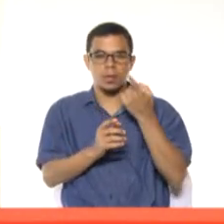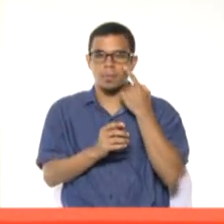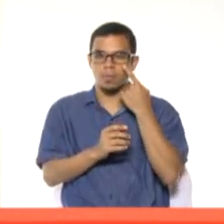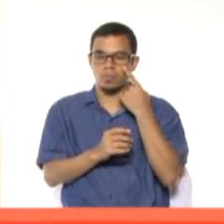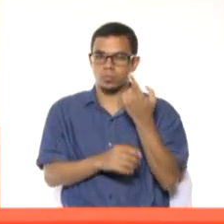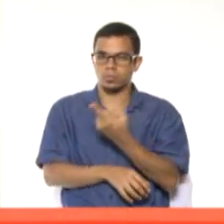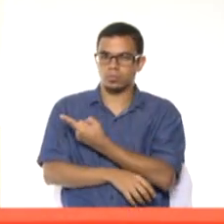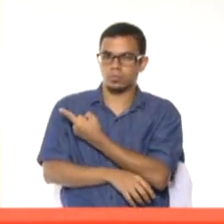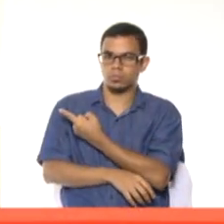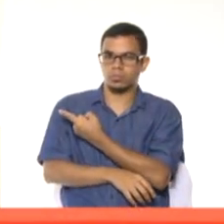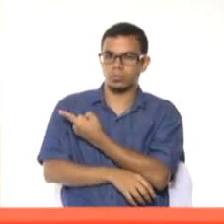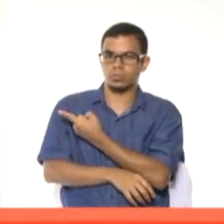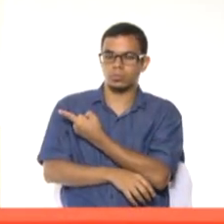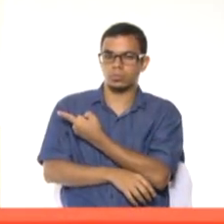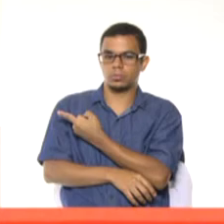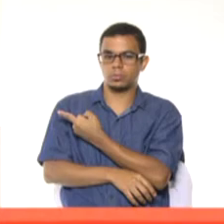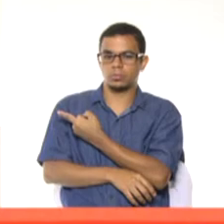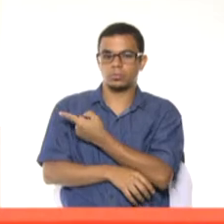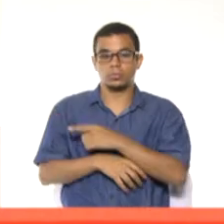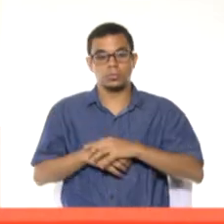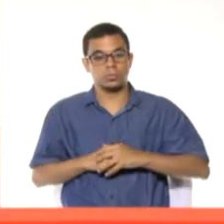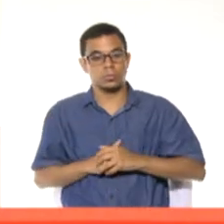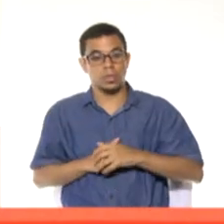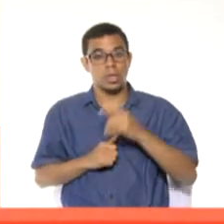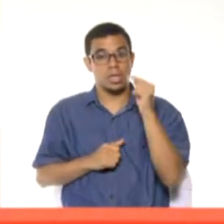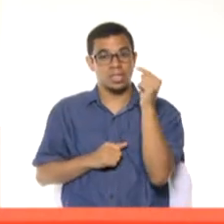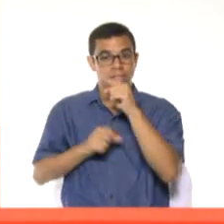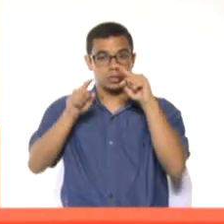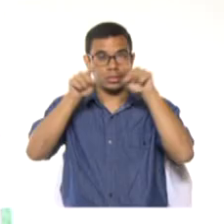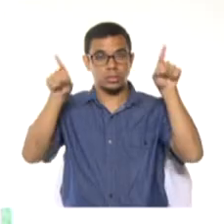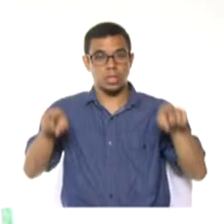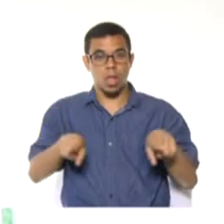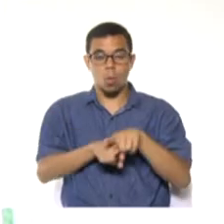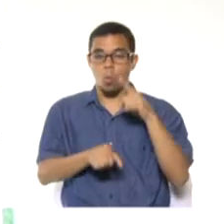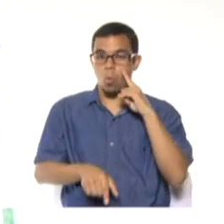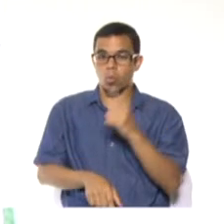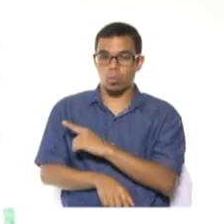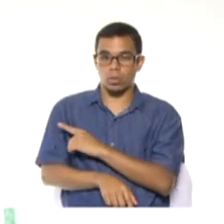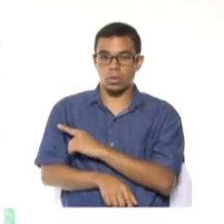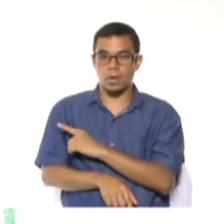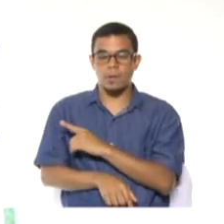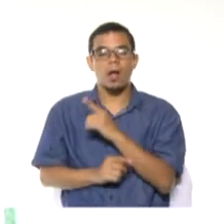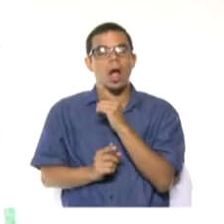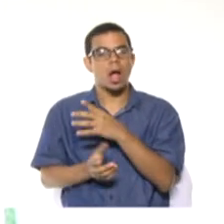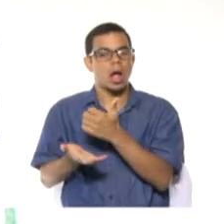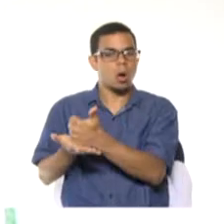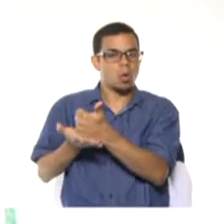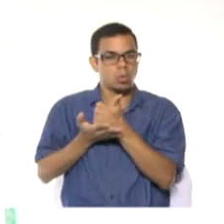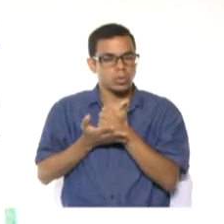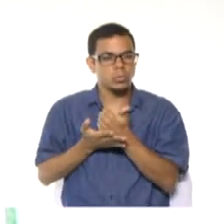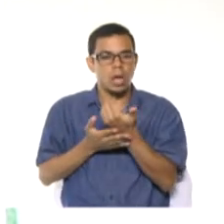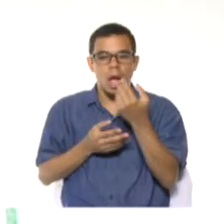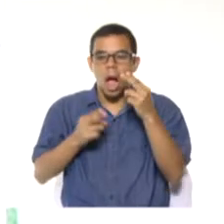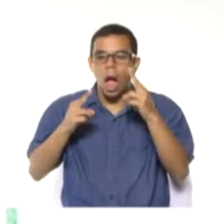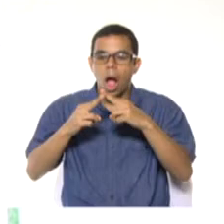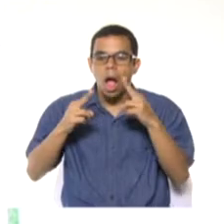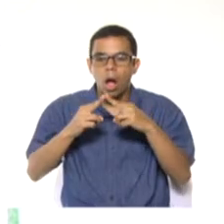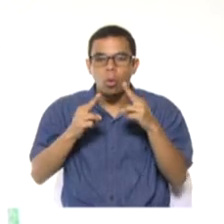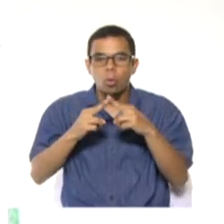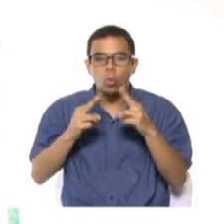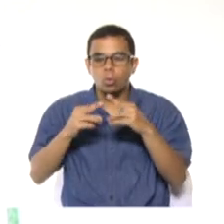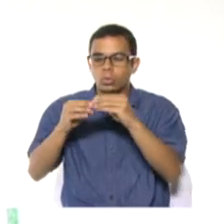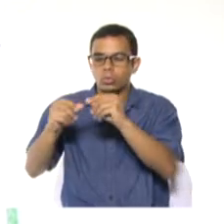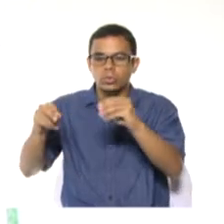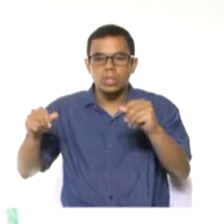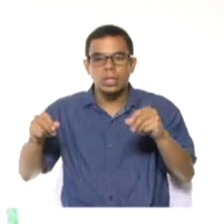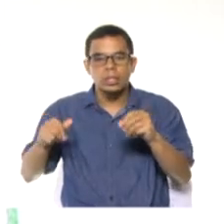muy sencillo que nos ayuda a determinar el tipo de suelo con el cual